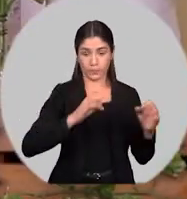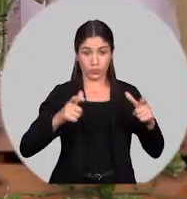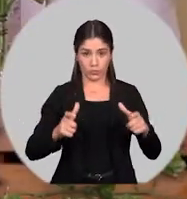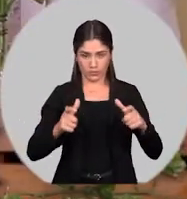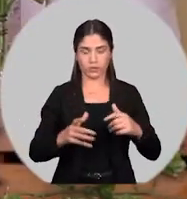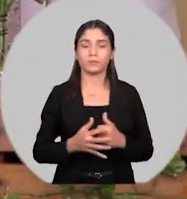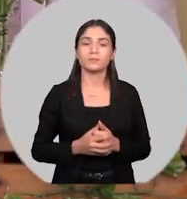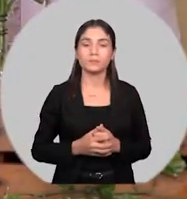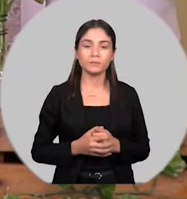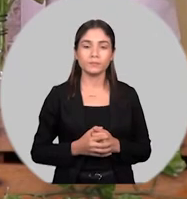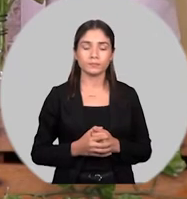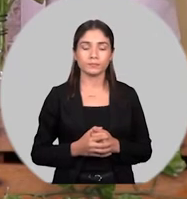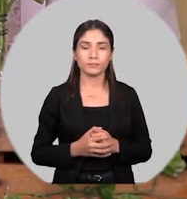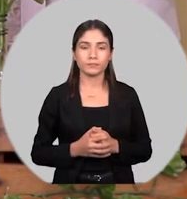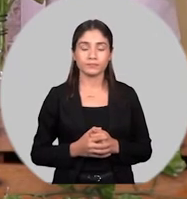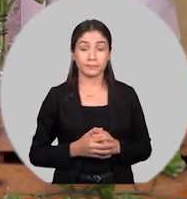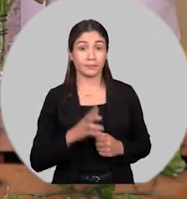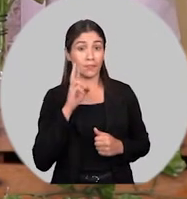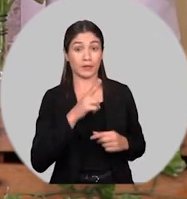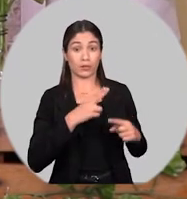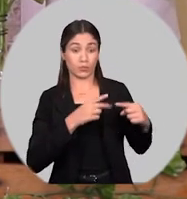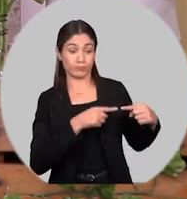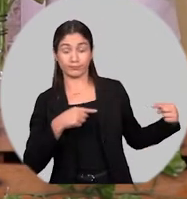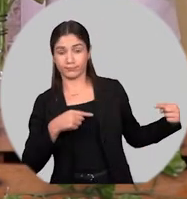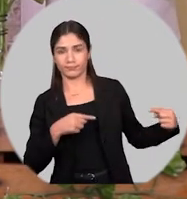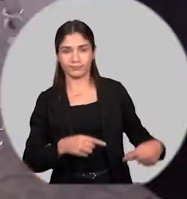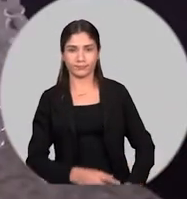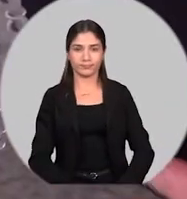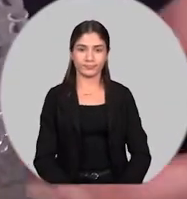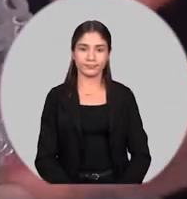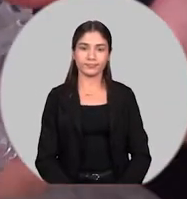vestirle a nuestra tortita. Vamos a agregarle la crema.